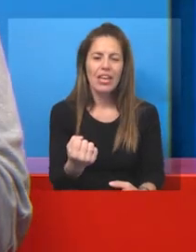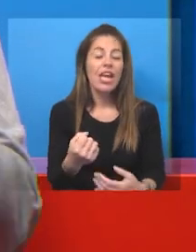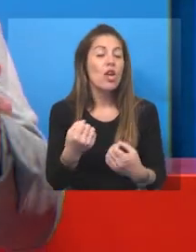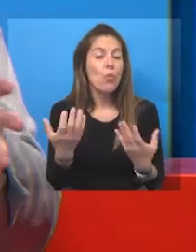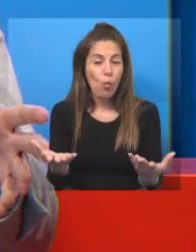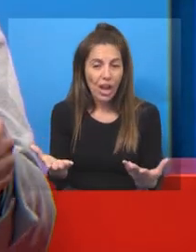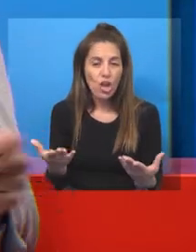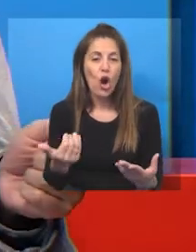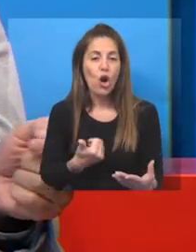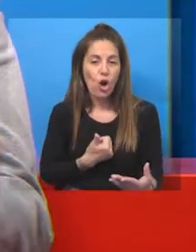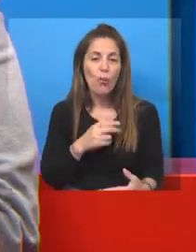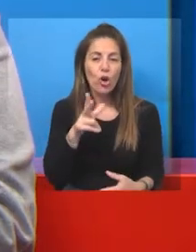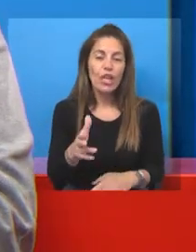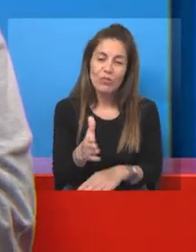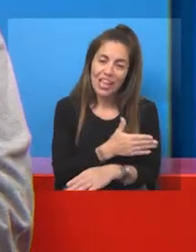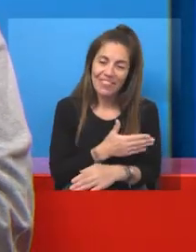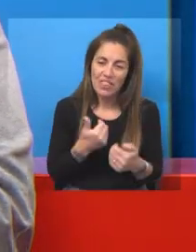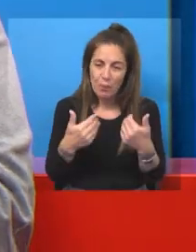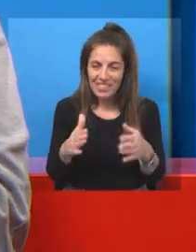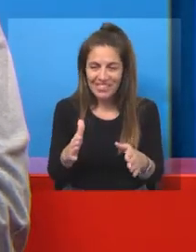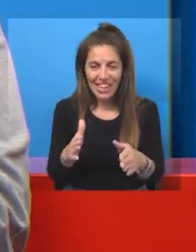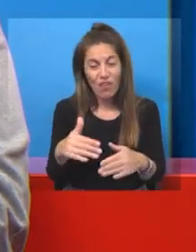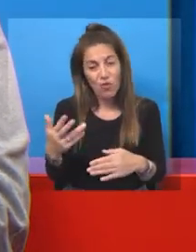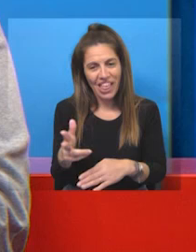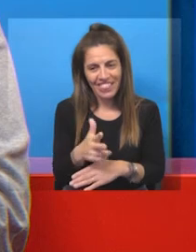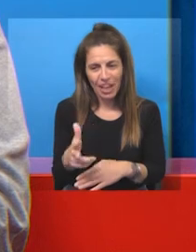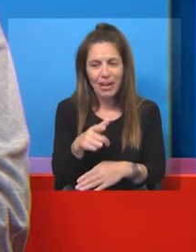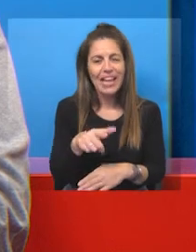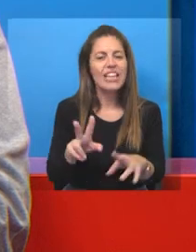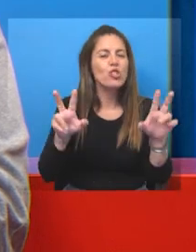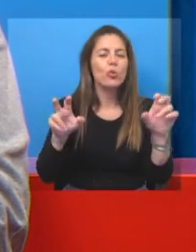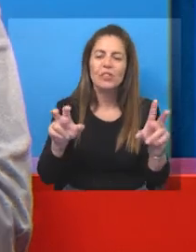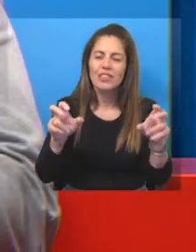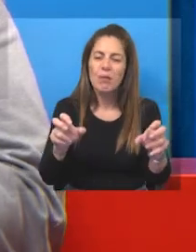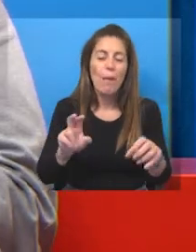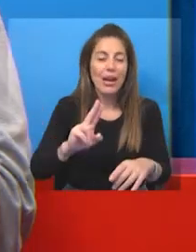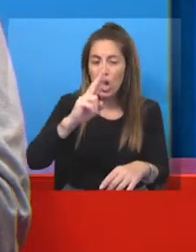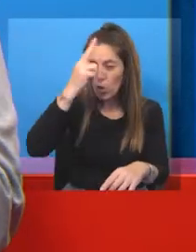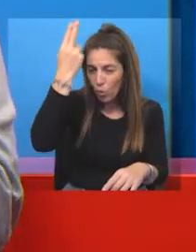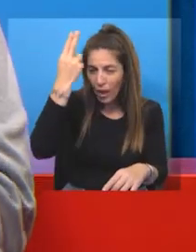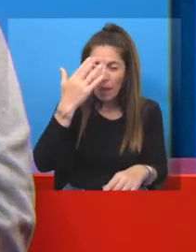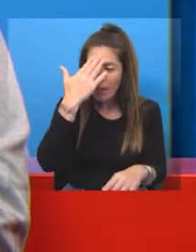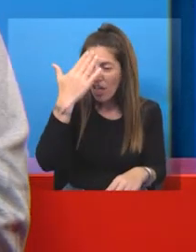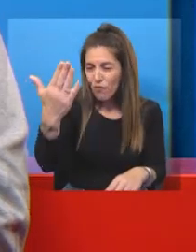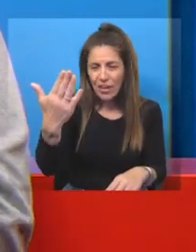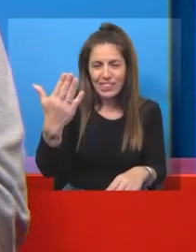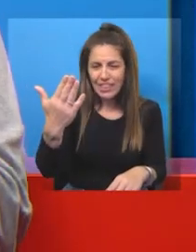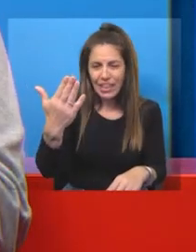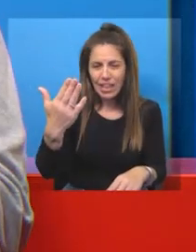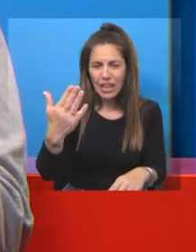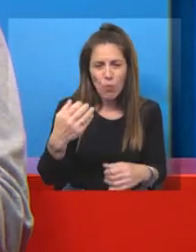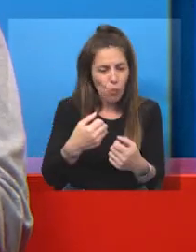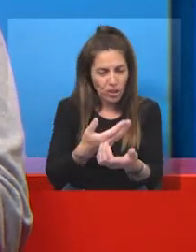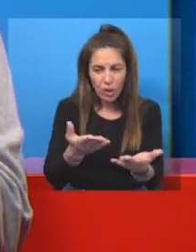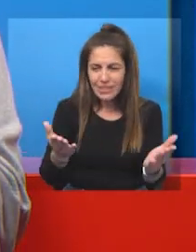bueno como mencionábamos antes de arrancar fuera de cámaras Este es un tema este para Uruguay para el frente amplio está puesto